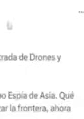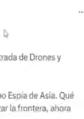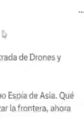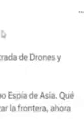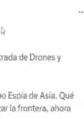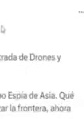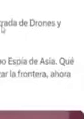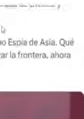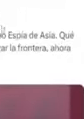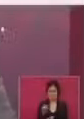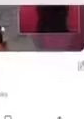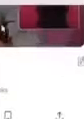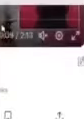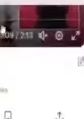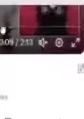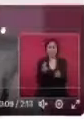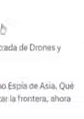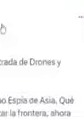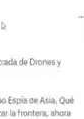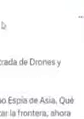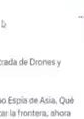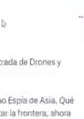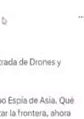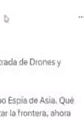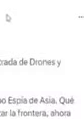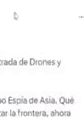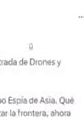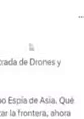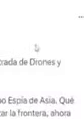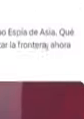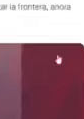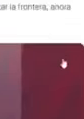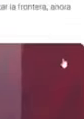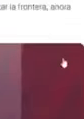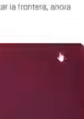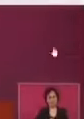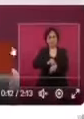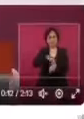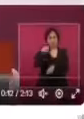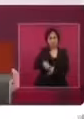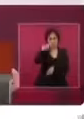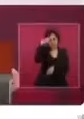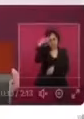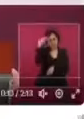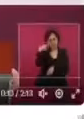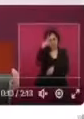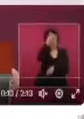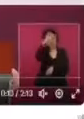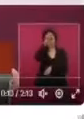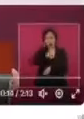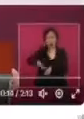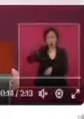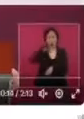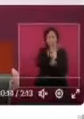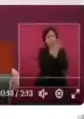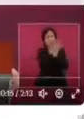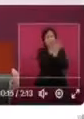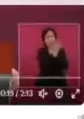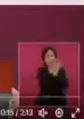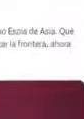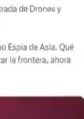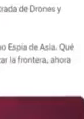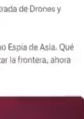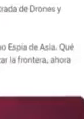mayo, el primero de mayo, por ahí por esos días, el presidente López Obrador volvió a hacer, el 3 de mayo volvió a